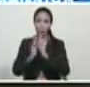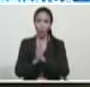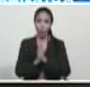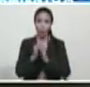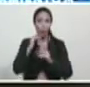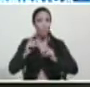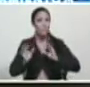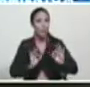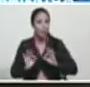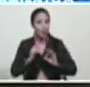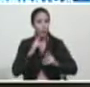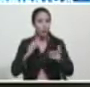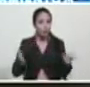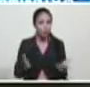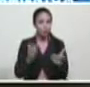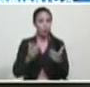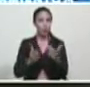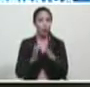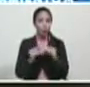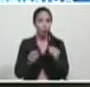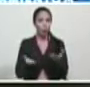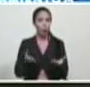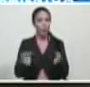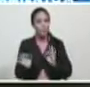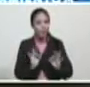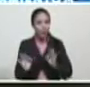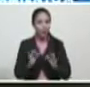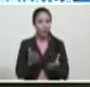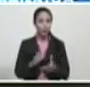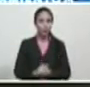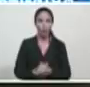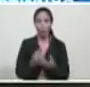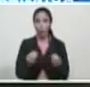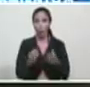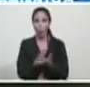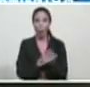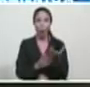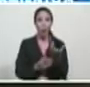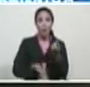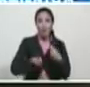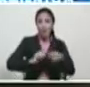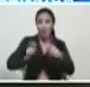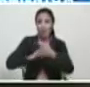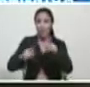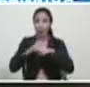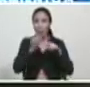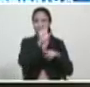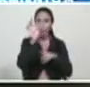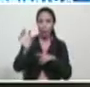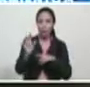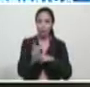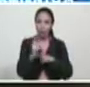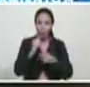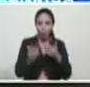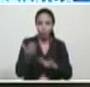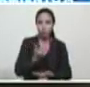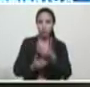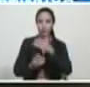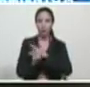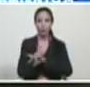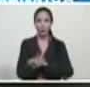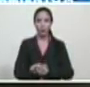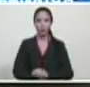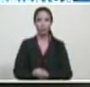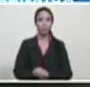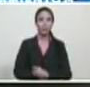preparando los protocolos de sustitución de importaciones de los principios activos que importa